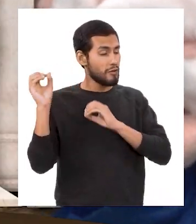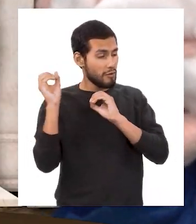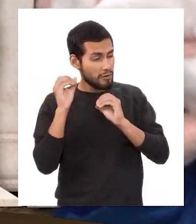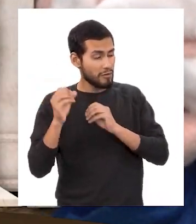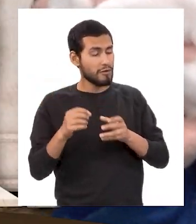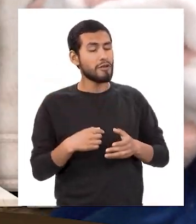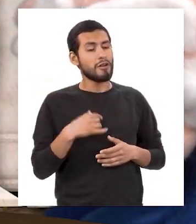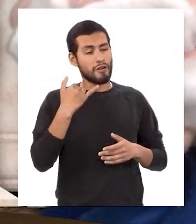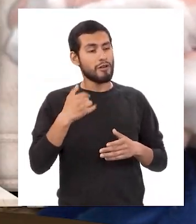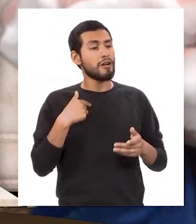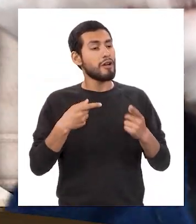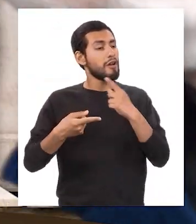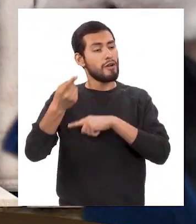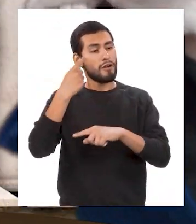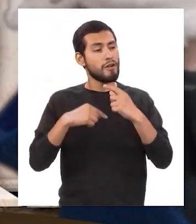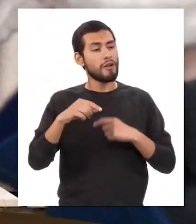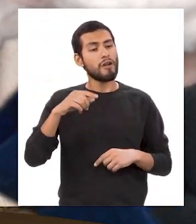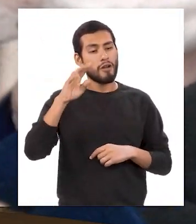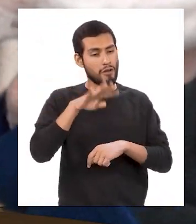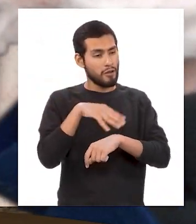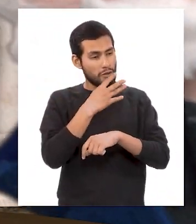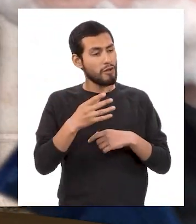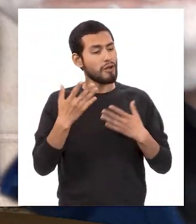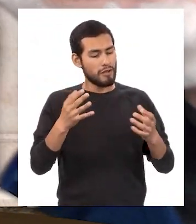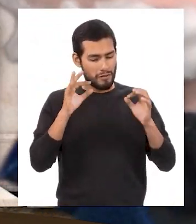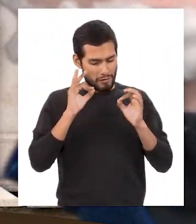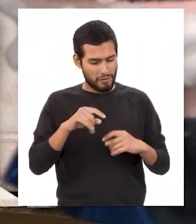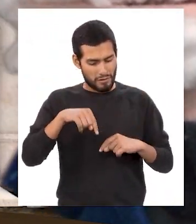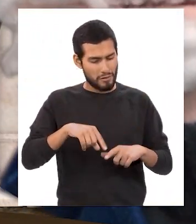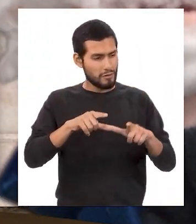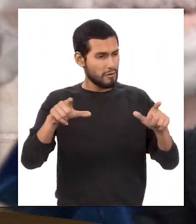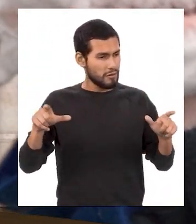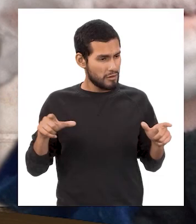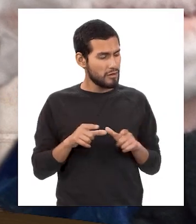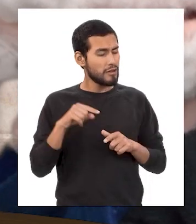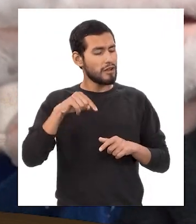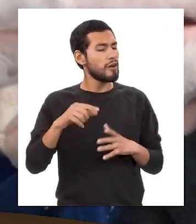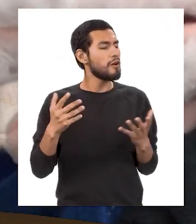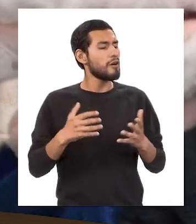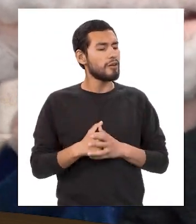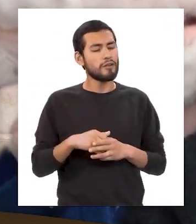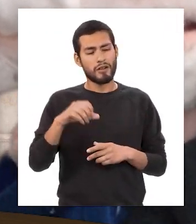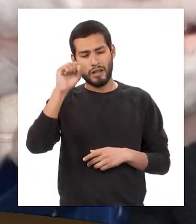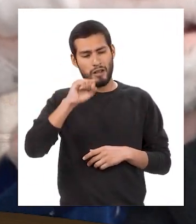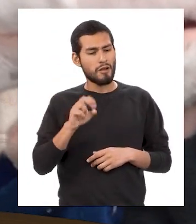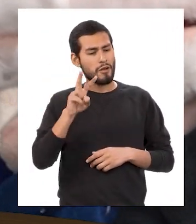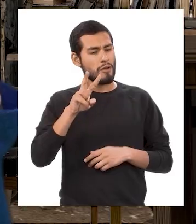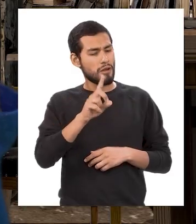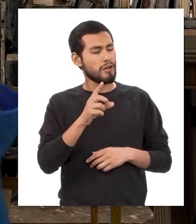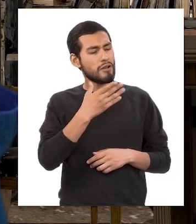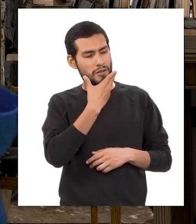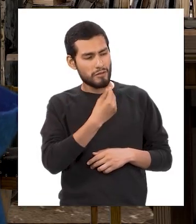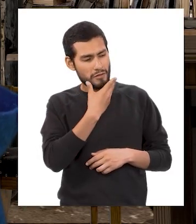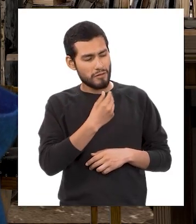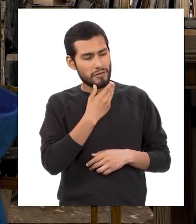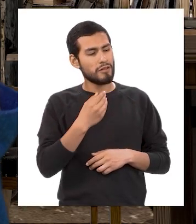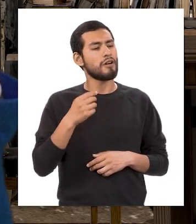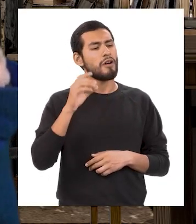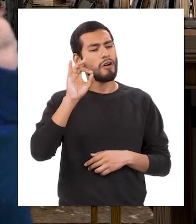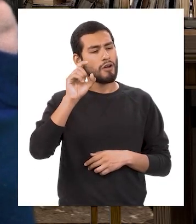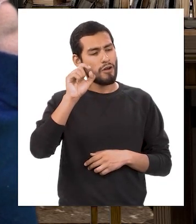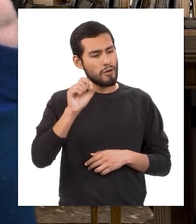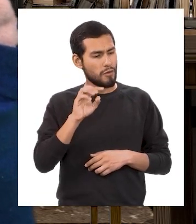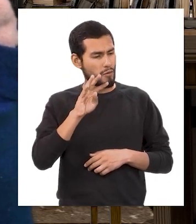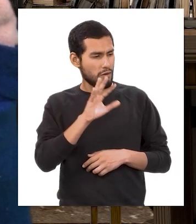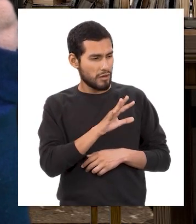que hoy es miércoles 2 de octubre, deberé estar de vuelta en Londres, en este mismo salón del Reform Club, el sábado 21